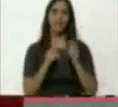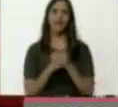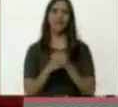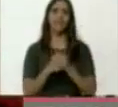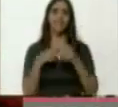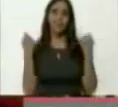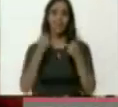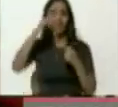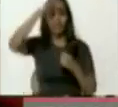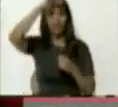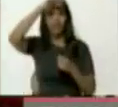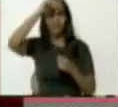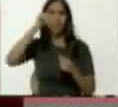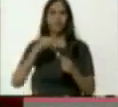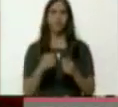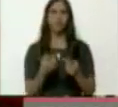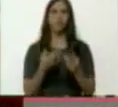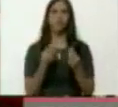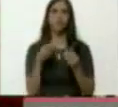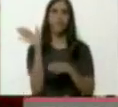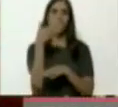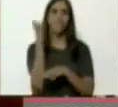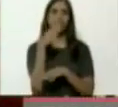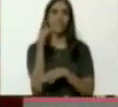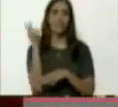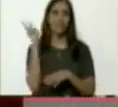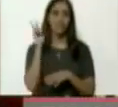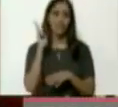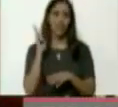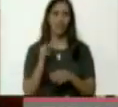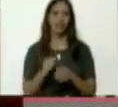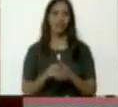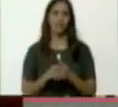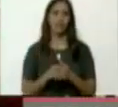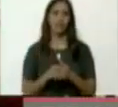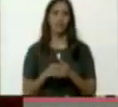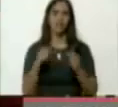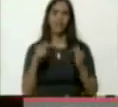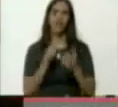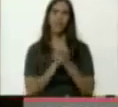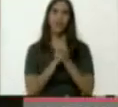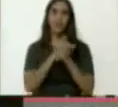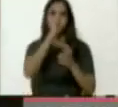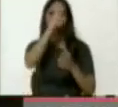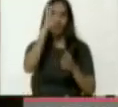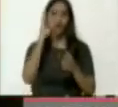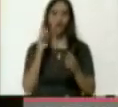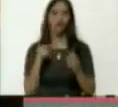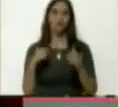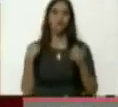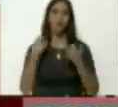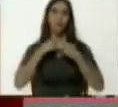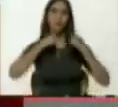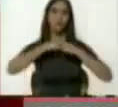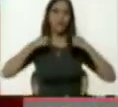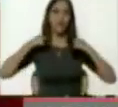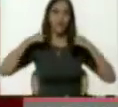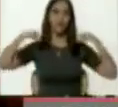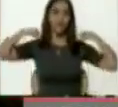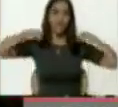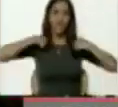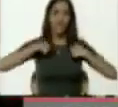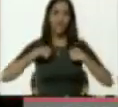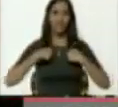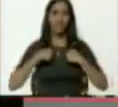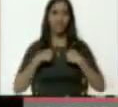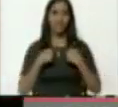Trump salieron muchas banderas de Venezuela a relucir. Uh-huh. Y el compañero Diosdado Cabello se puso una bandera, ¿verdad? Ajá. Y